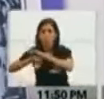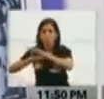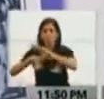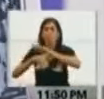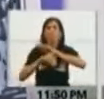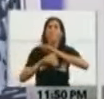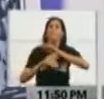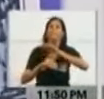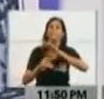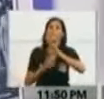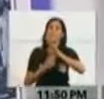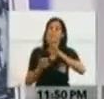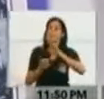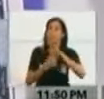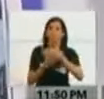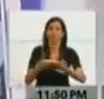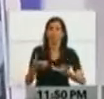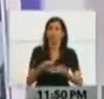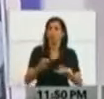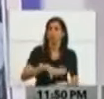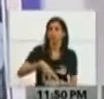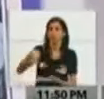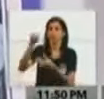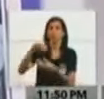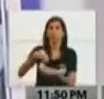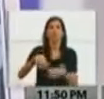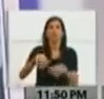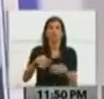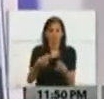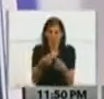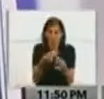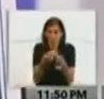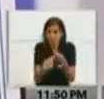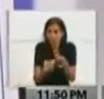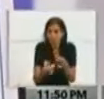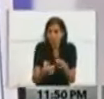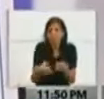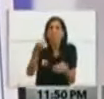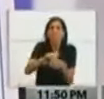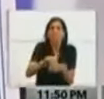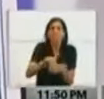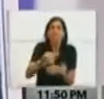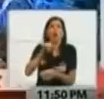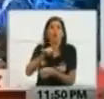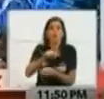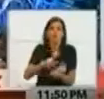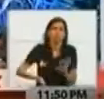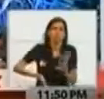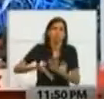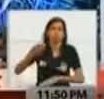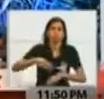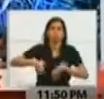fueron transferidos al exterior o sacados físicamente por aviones. Estos sí eran unos maestros.